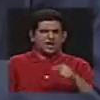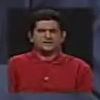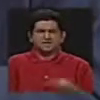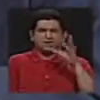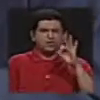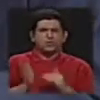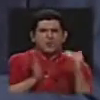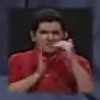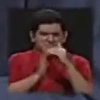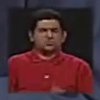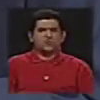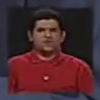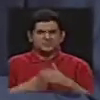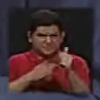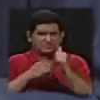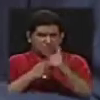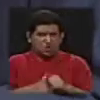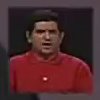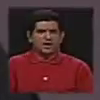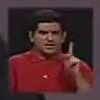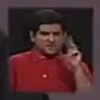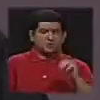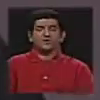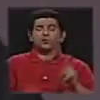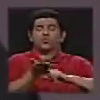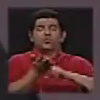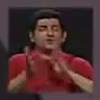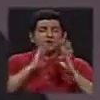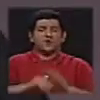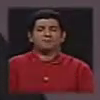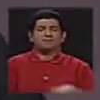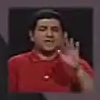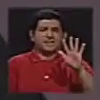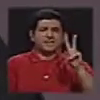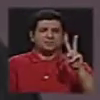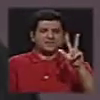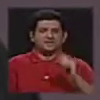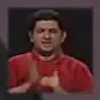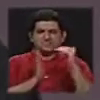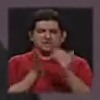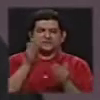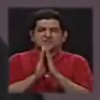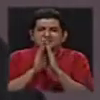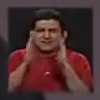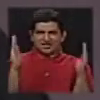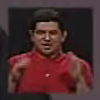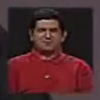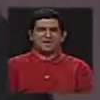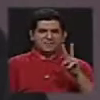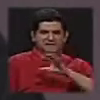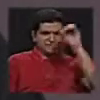de 9 millones de dólares Bueno, si nos vamos es que el contrato habla de 523 millones con una posible ampliación de